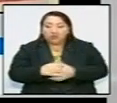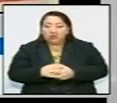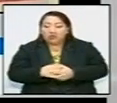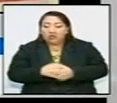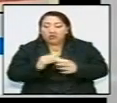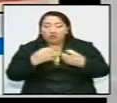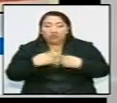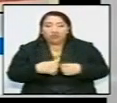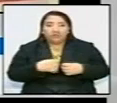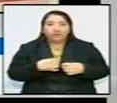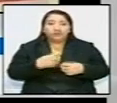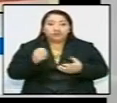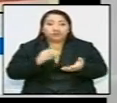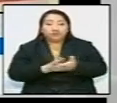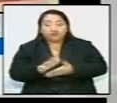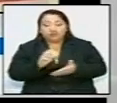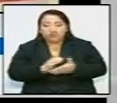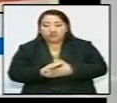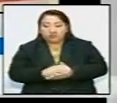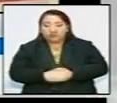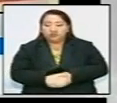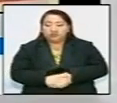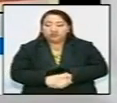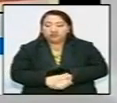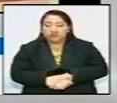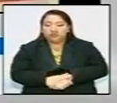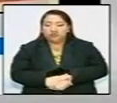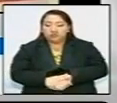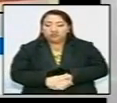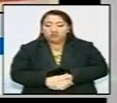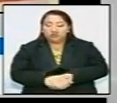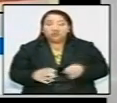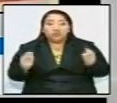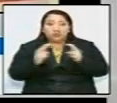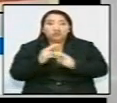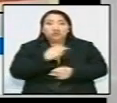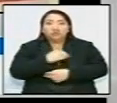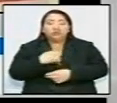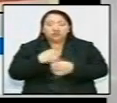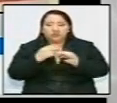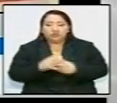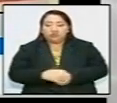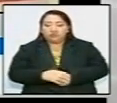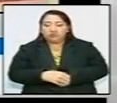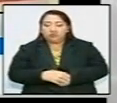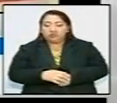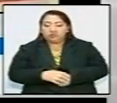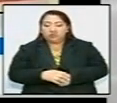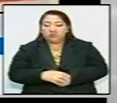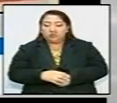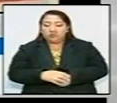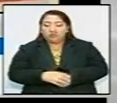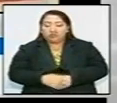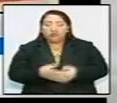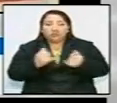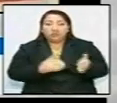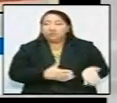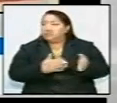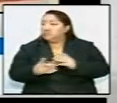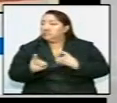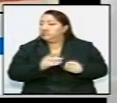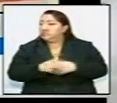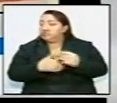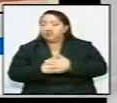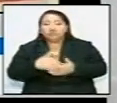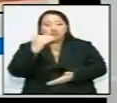su abogada me mensajeaba se encuentra en el Ministerio Público. Ahora pasaré a debatir